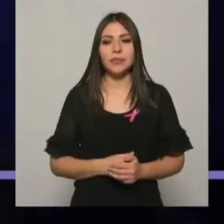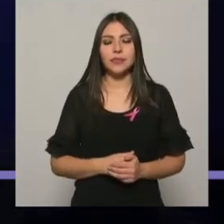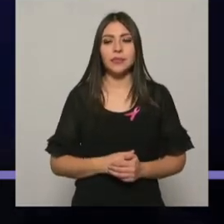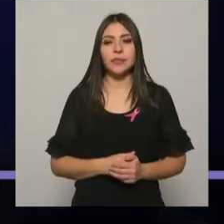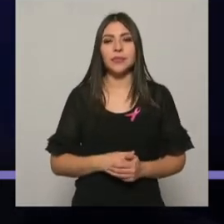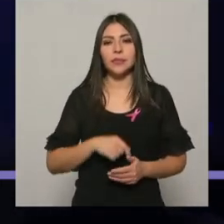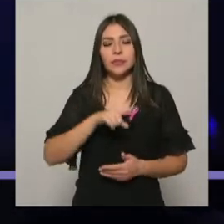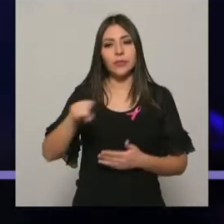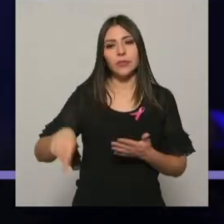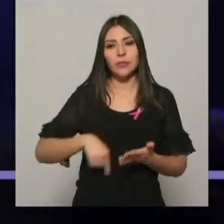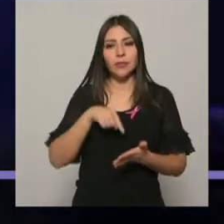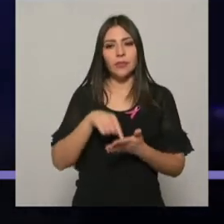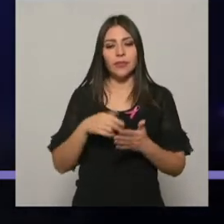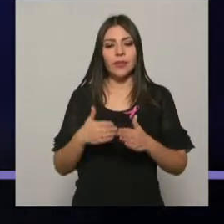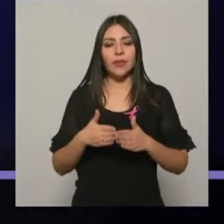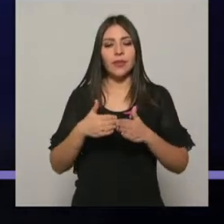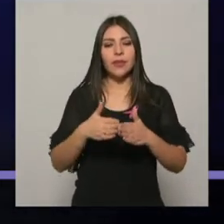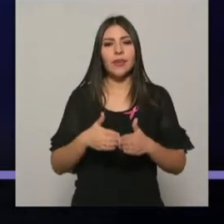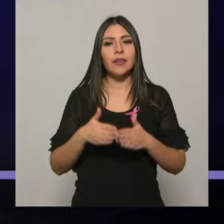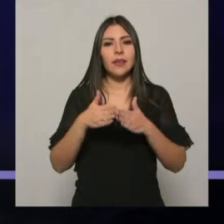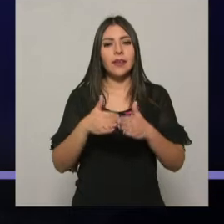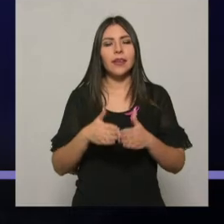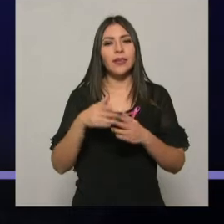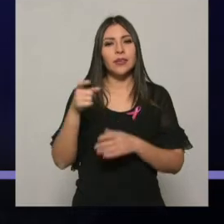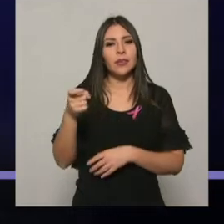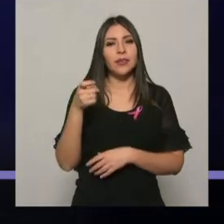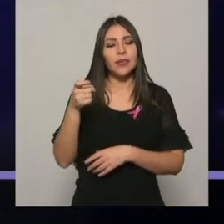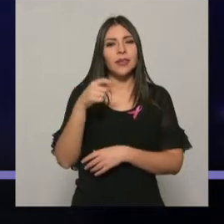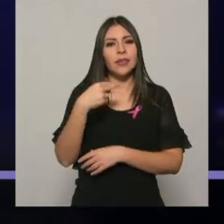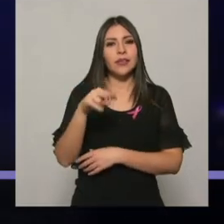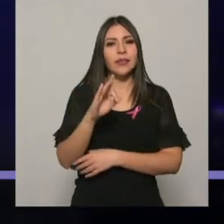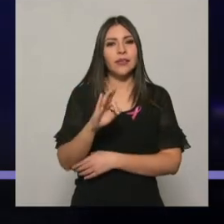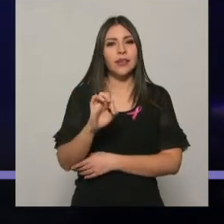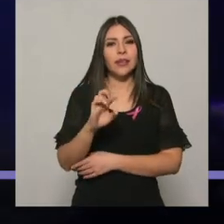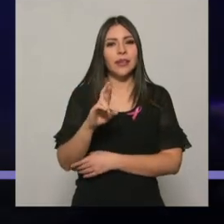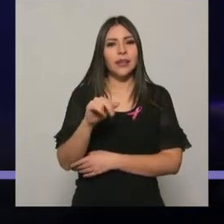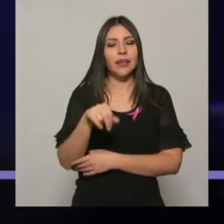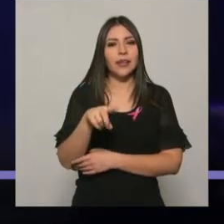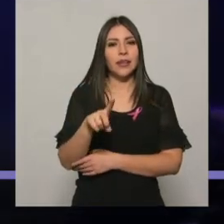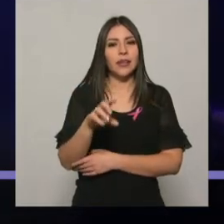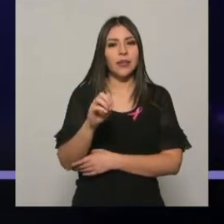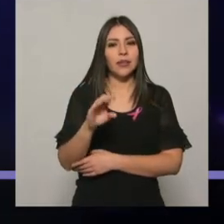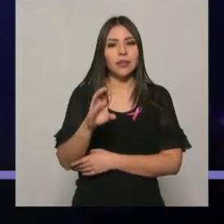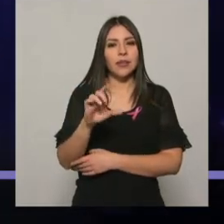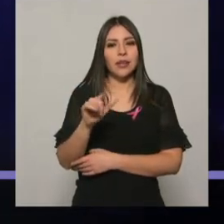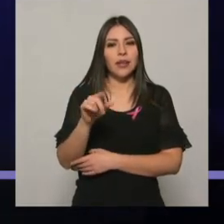encontramos en el embarcadero Fernando Celada, exactamente a una cuadra del centro de Xochimilco.